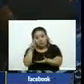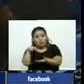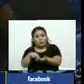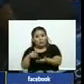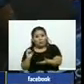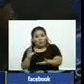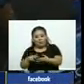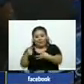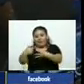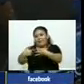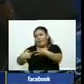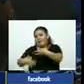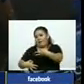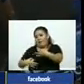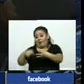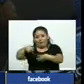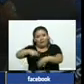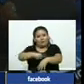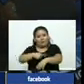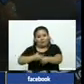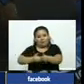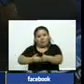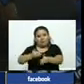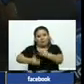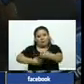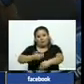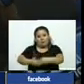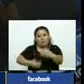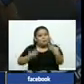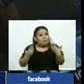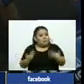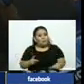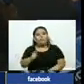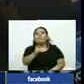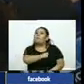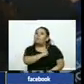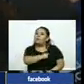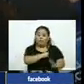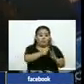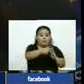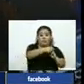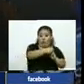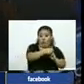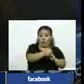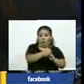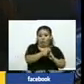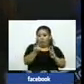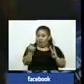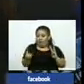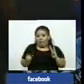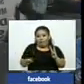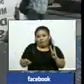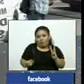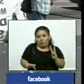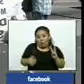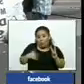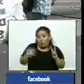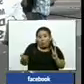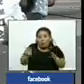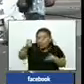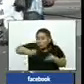lo llama la ley en esta etapa procesal, se ha determinado responsabilidad para ellos en la apropiación o